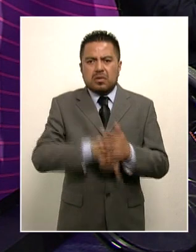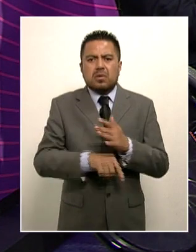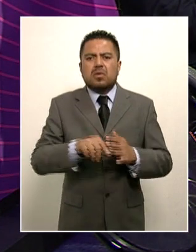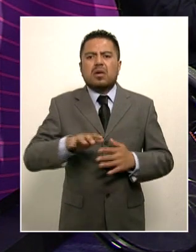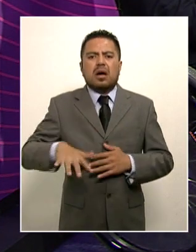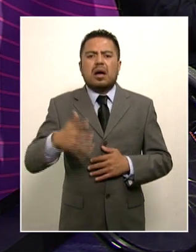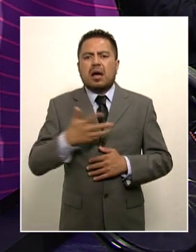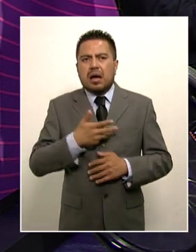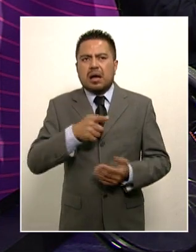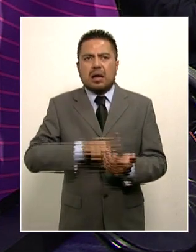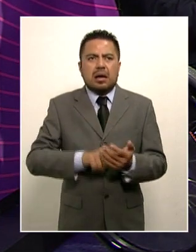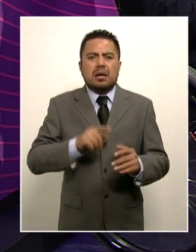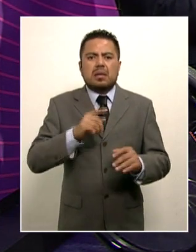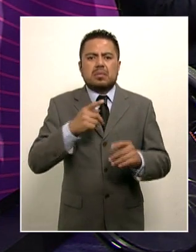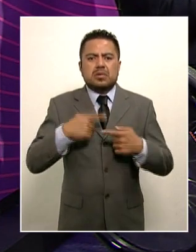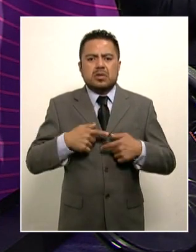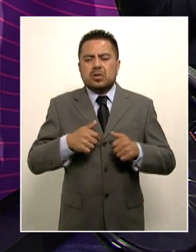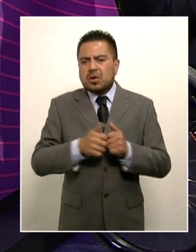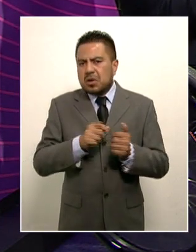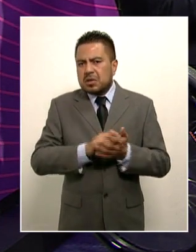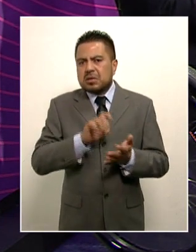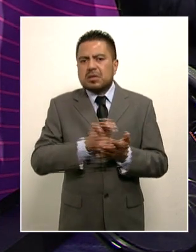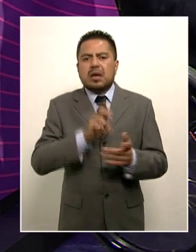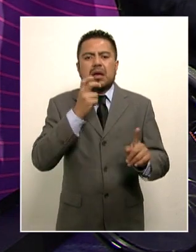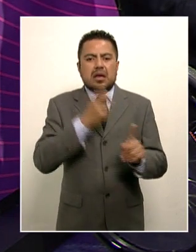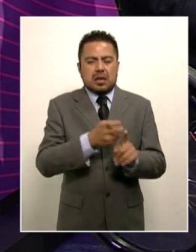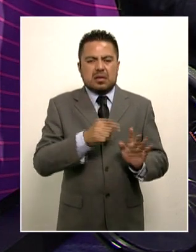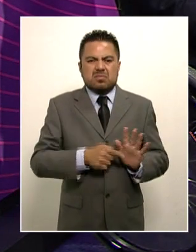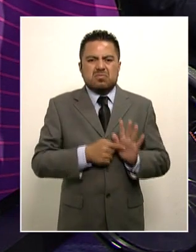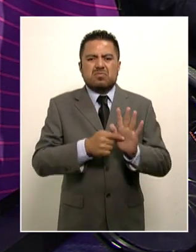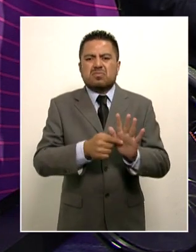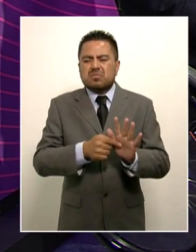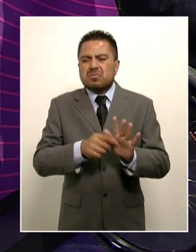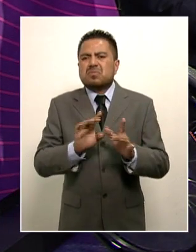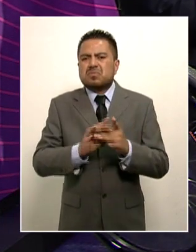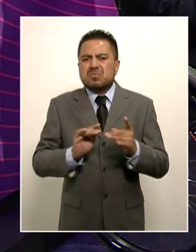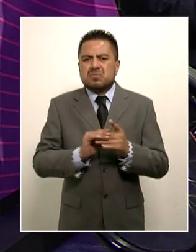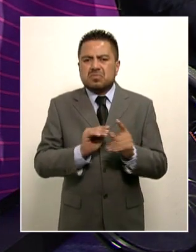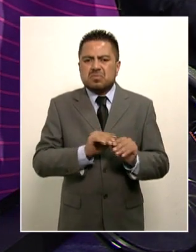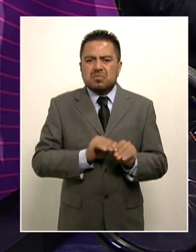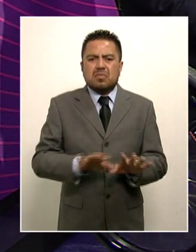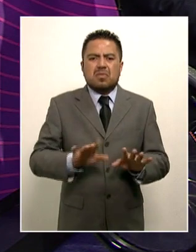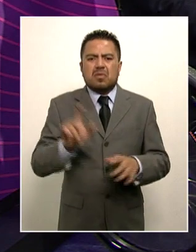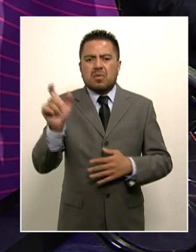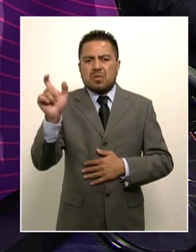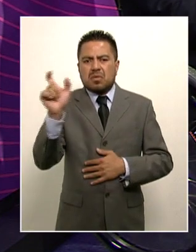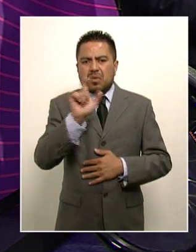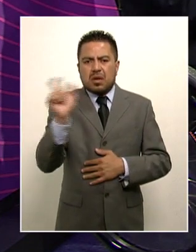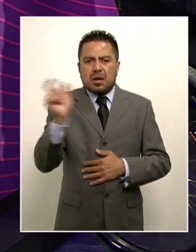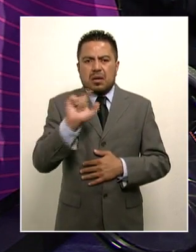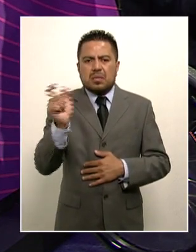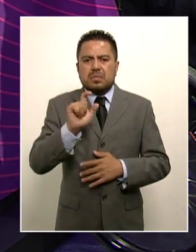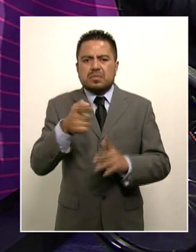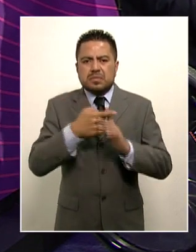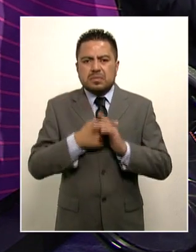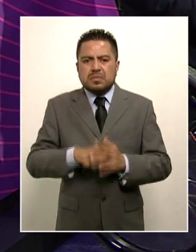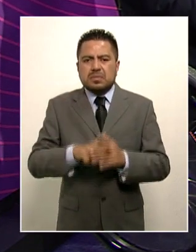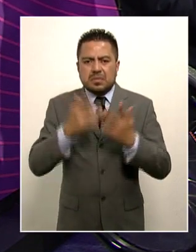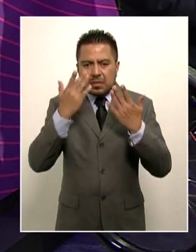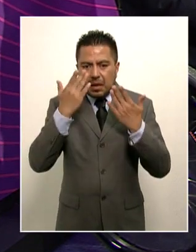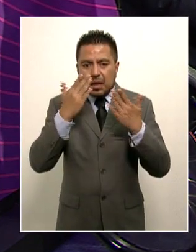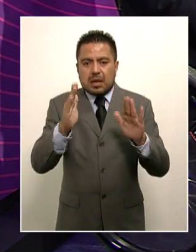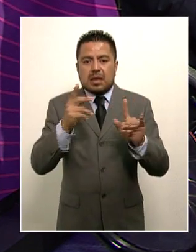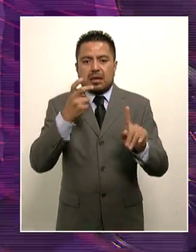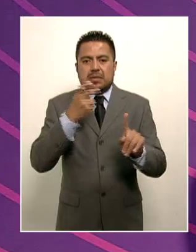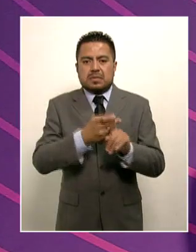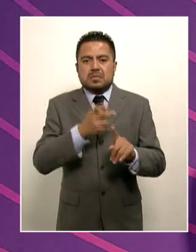había personas con discapacidad, y eso pues demostraba que aun cuando se empezaban a abrir estas